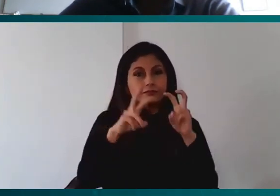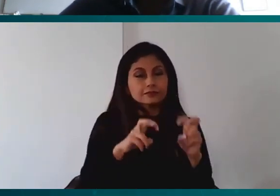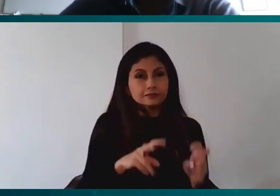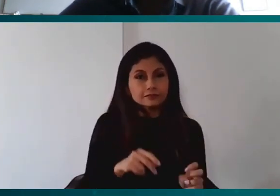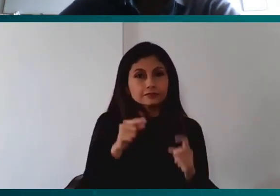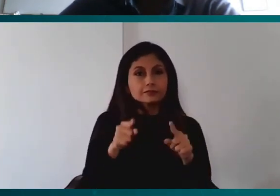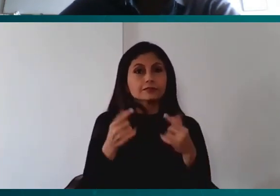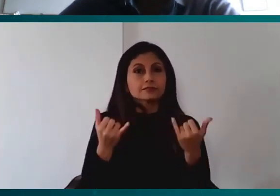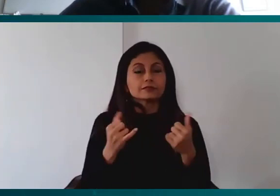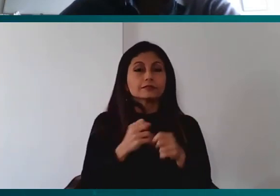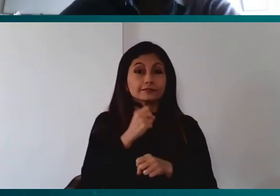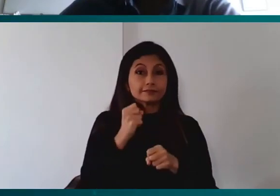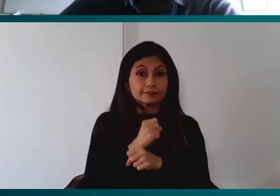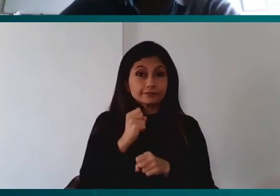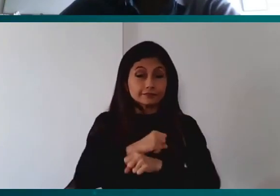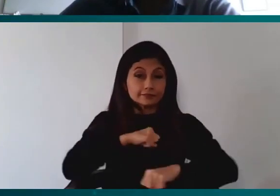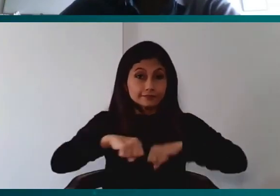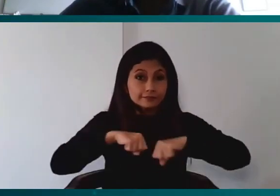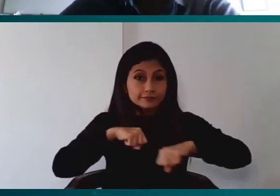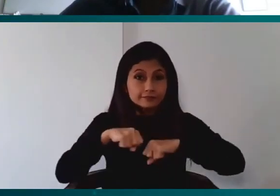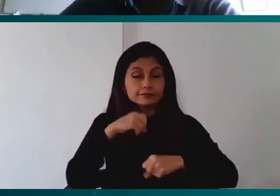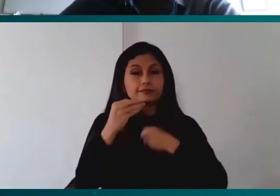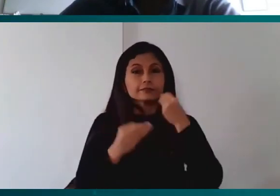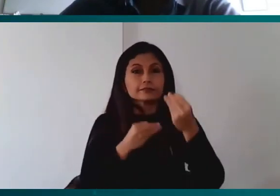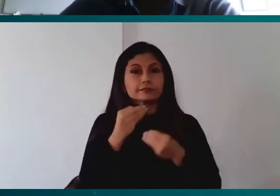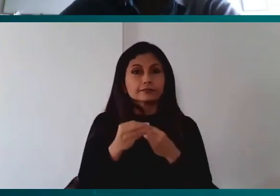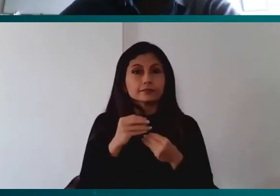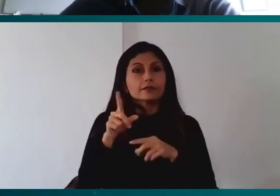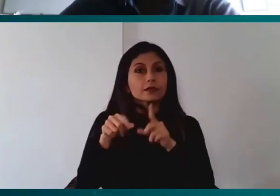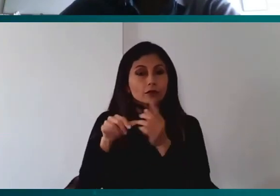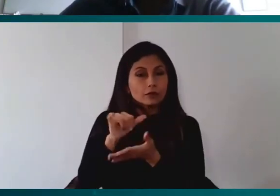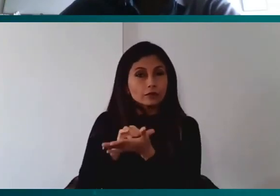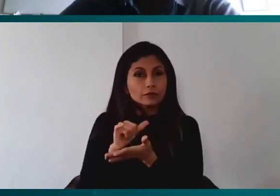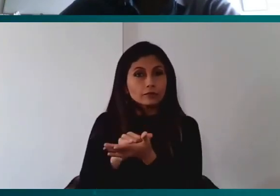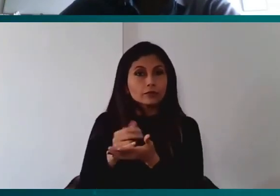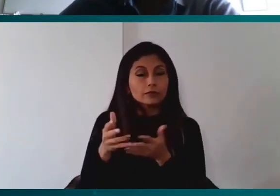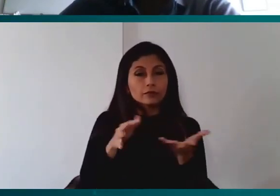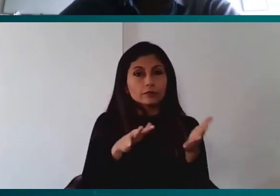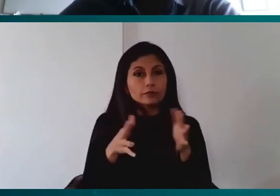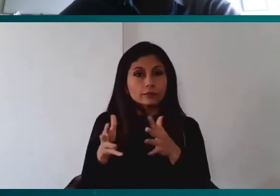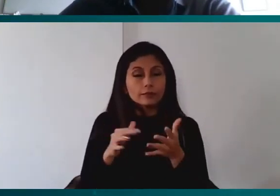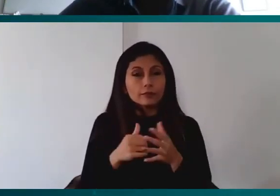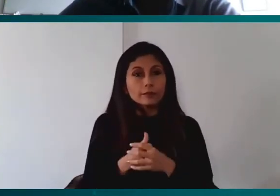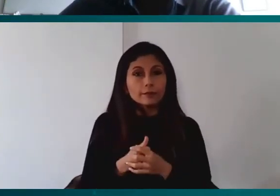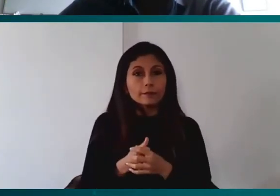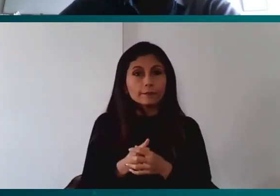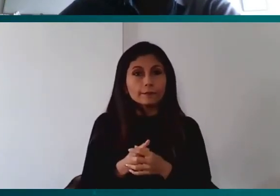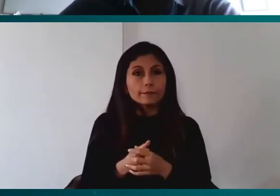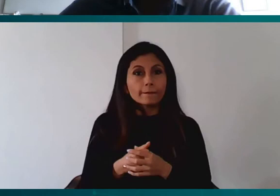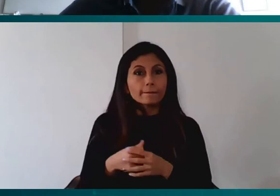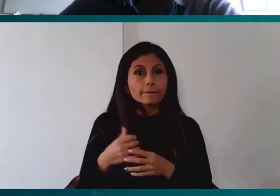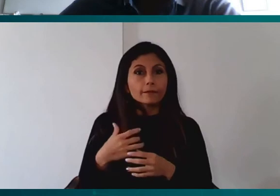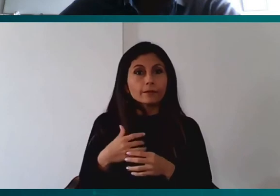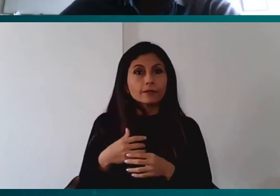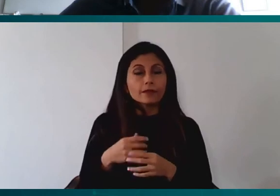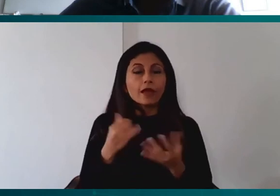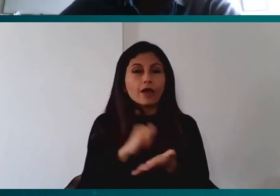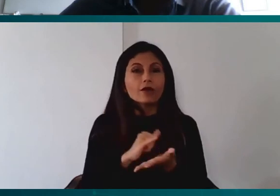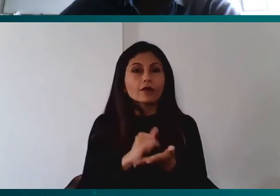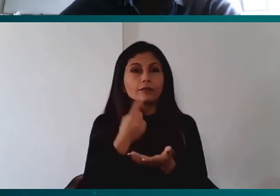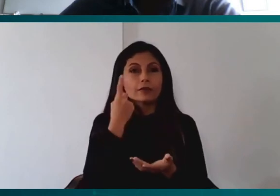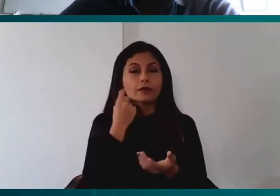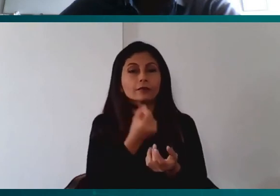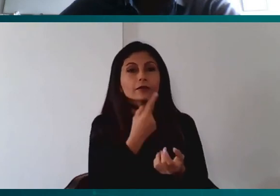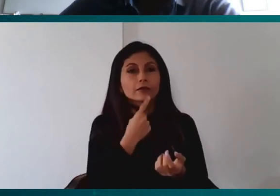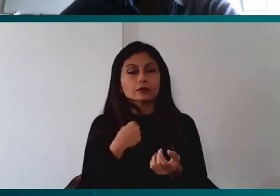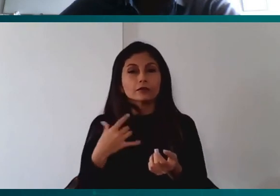haciendo, se están implementando cerca de 61 sensores o mediciones en una planta. Es